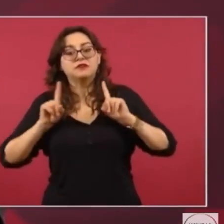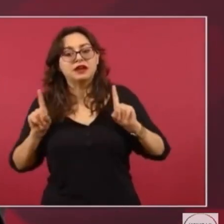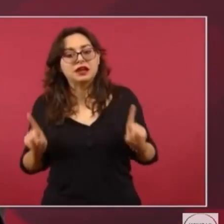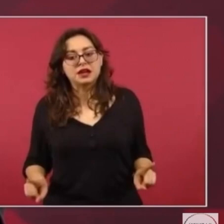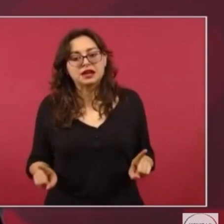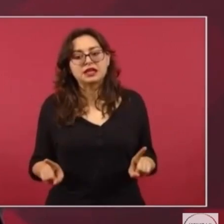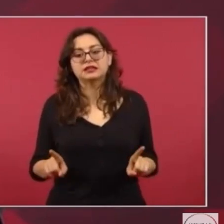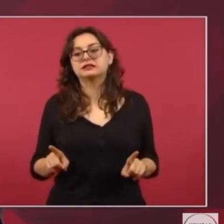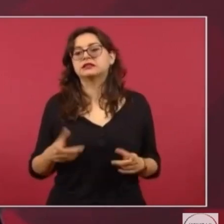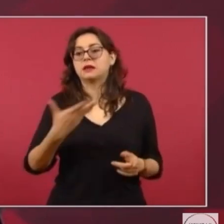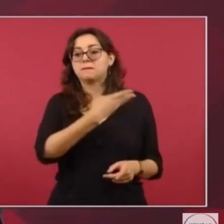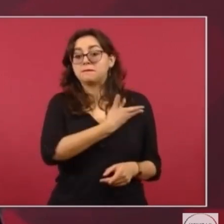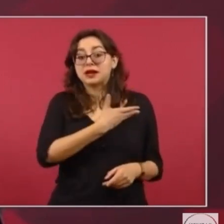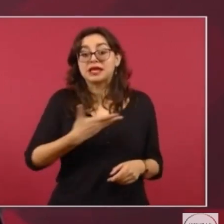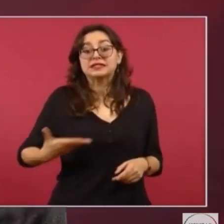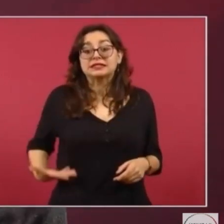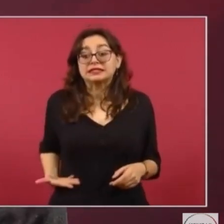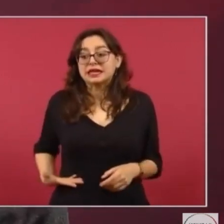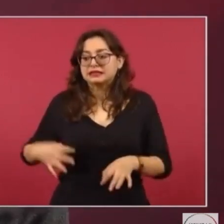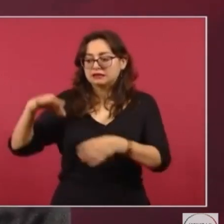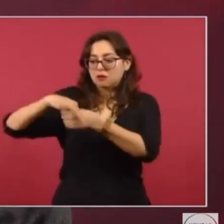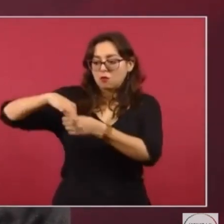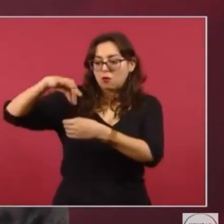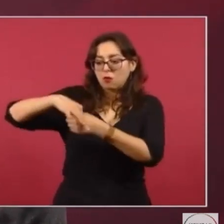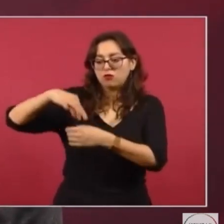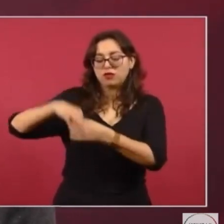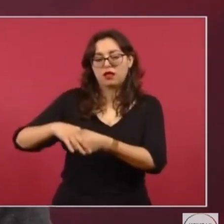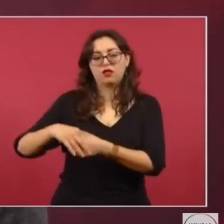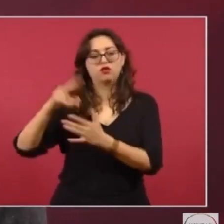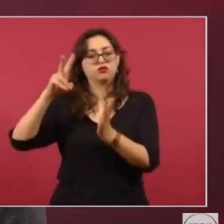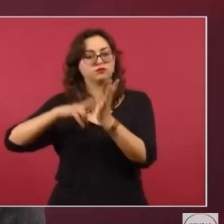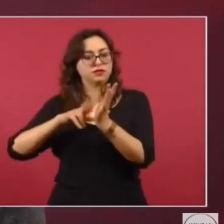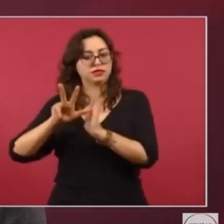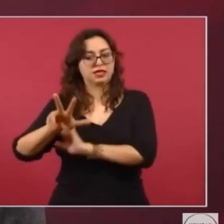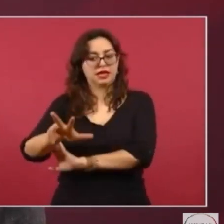al presidente Peña de que no